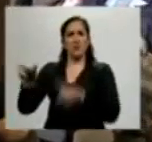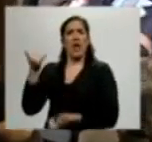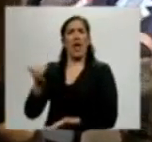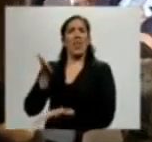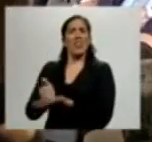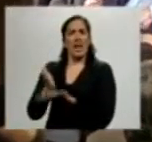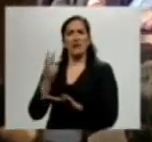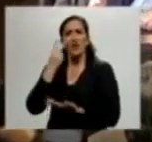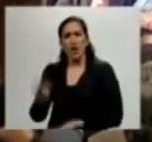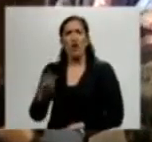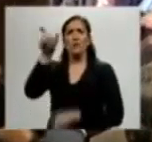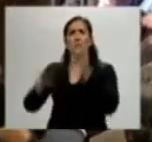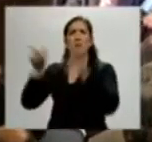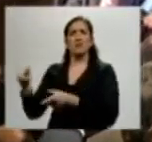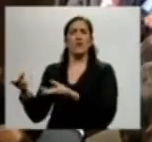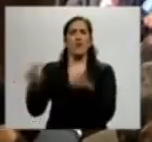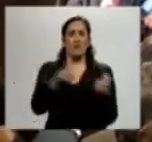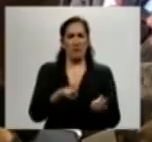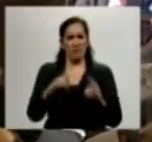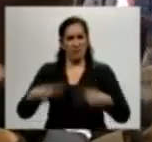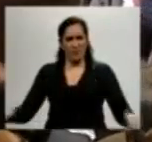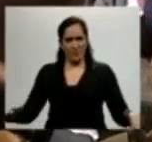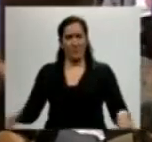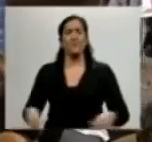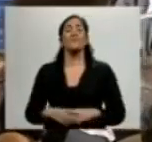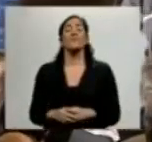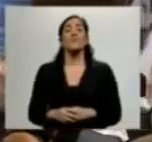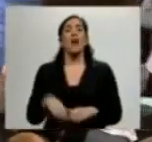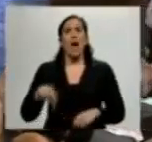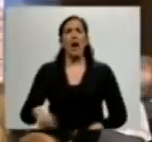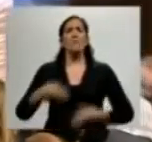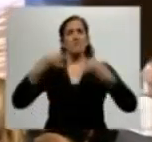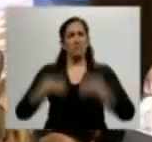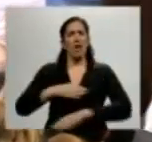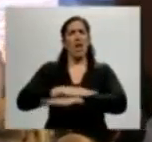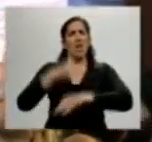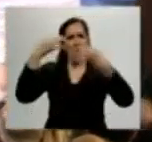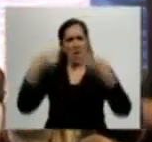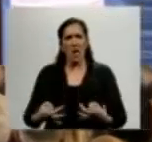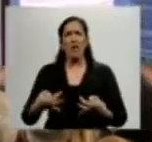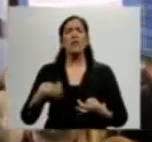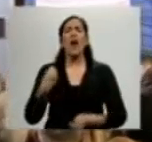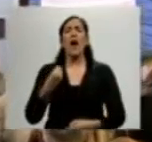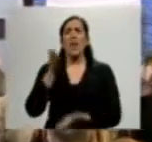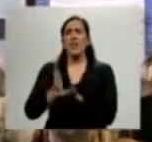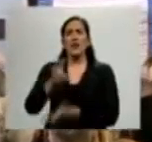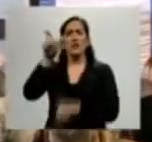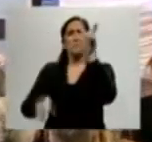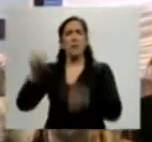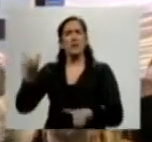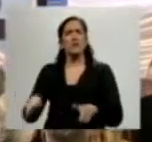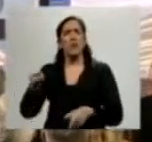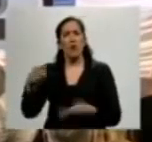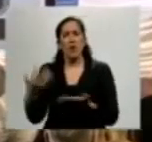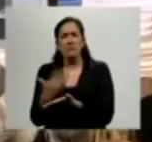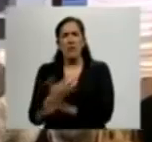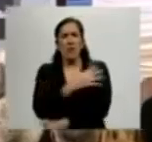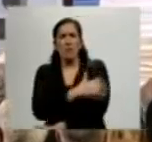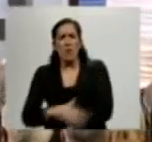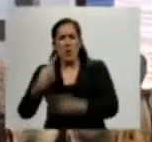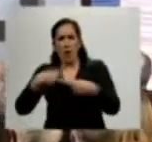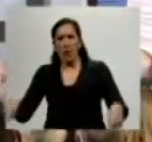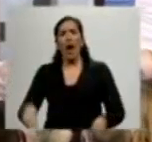el consumidor. La verdadera ética, que es contemplar los derechos de los vulnerables, están precisamente contemplados a